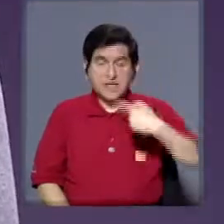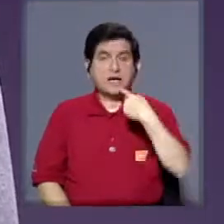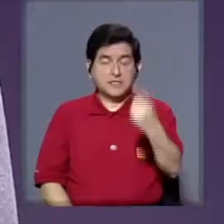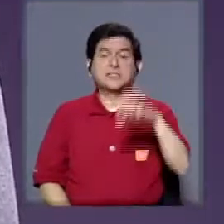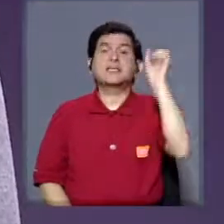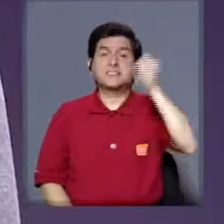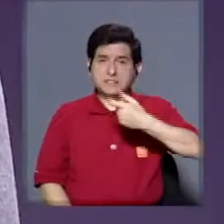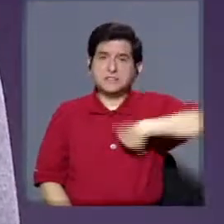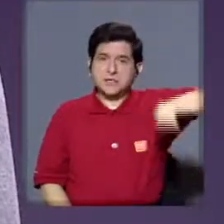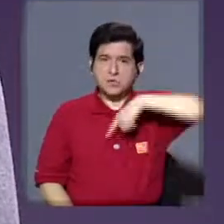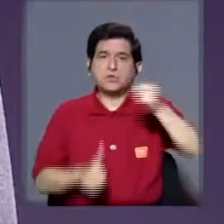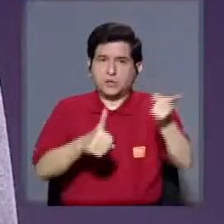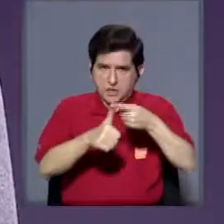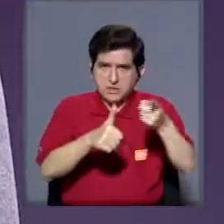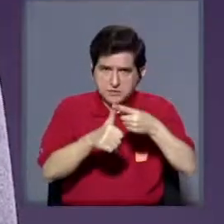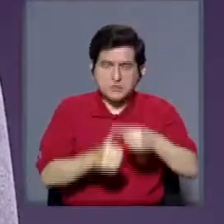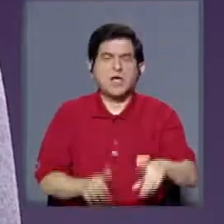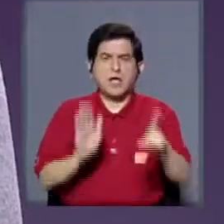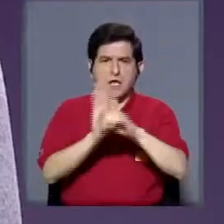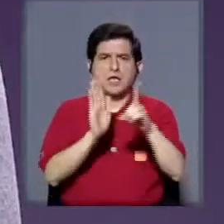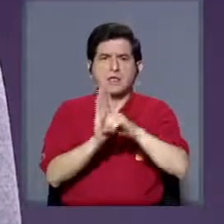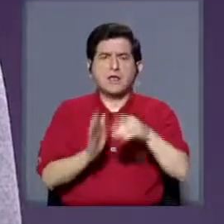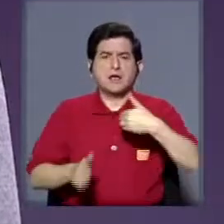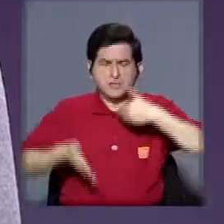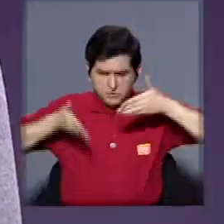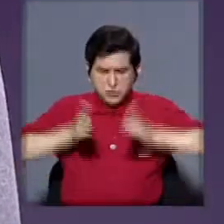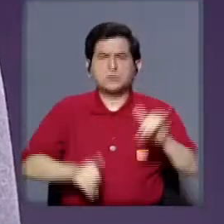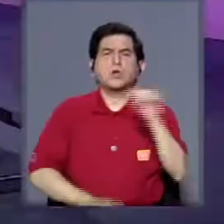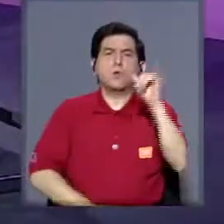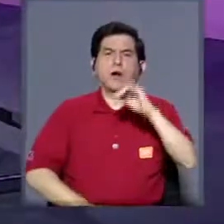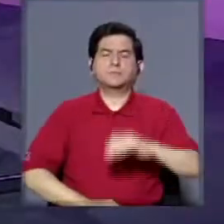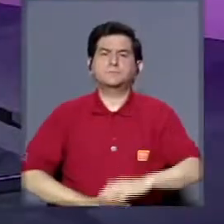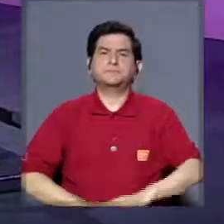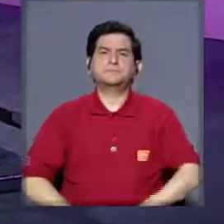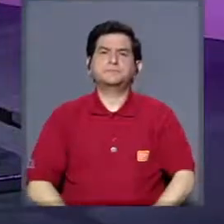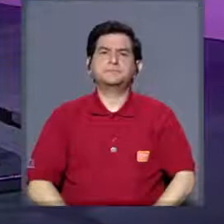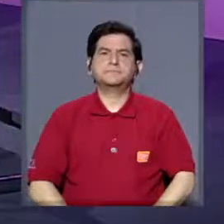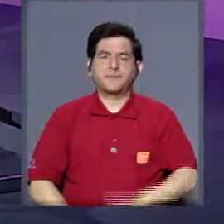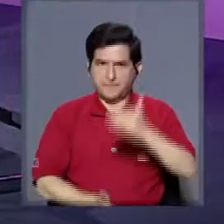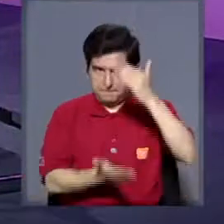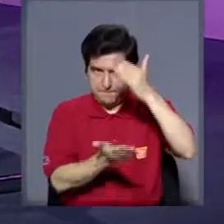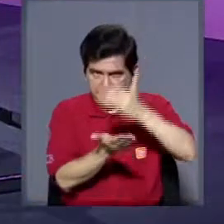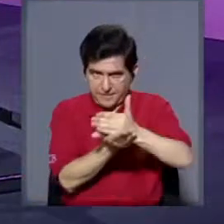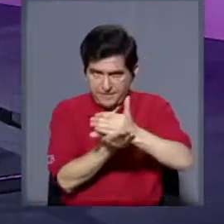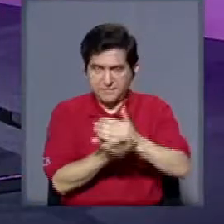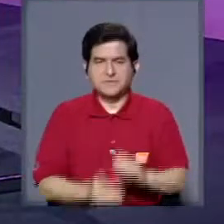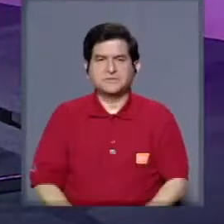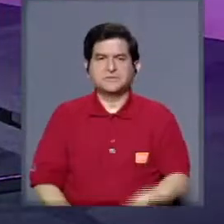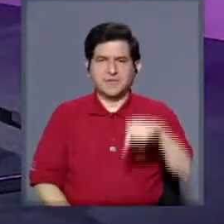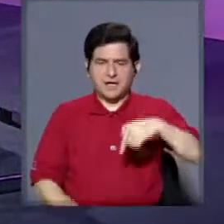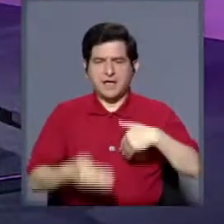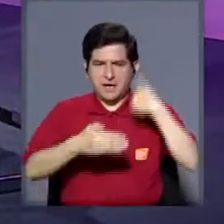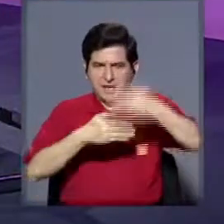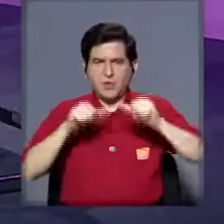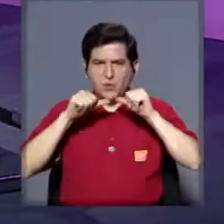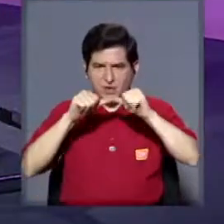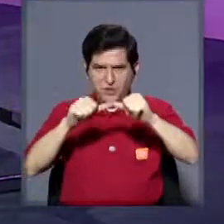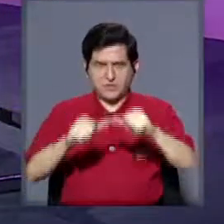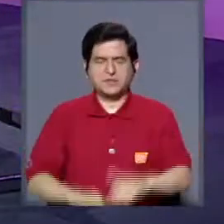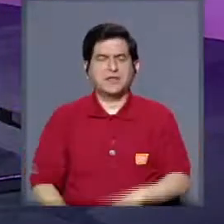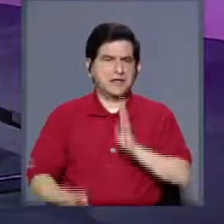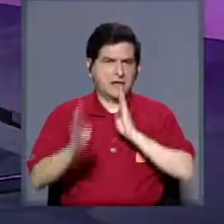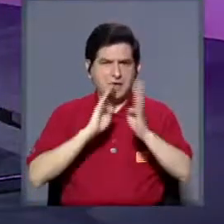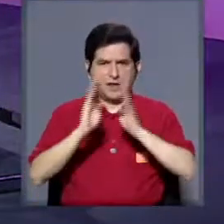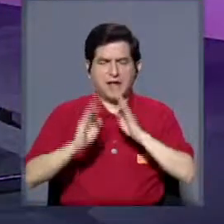decirle que si somos prioridad y nuestros derechos reproductivos también lo son vamos a un corte y estamos de regreso en unos segundos